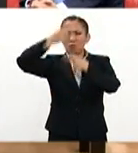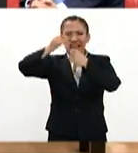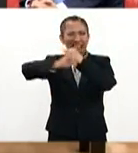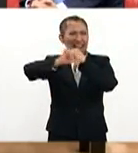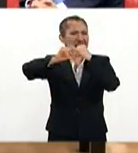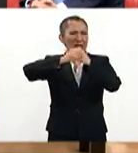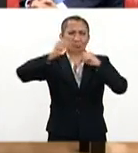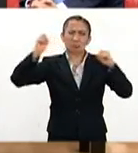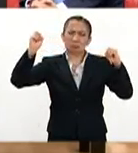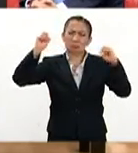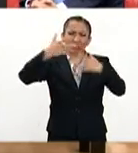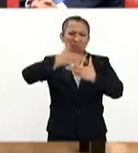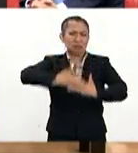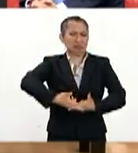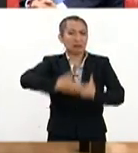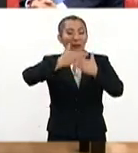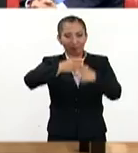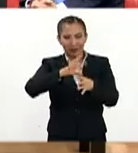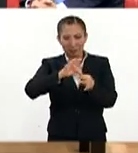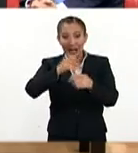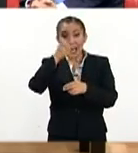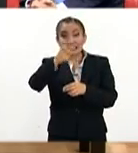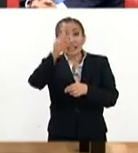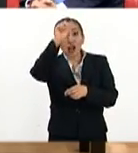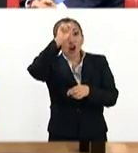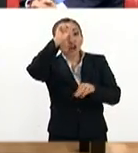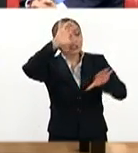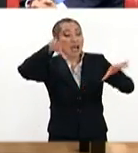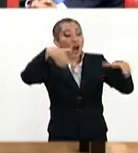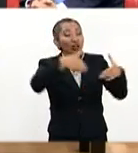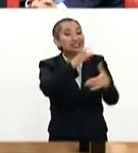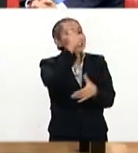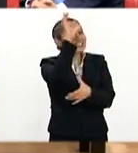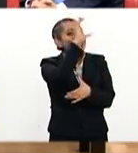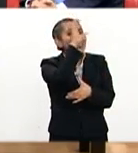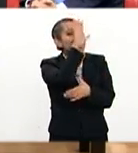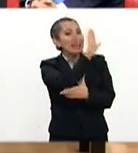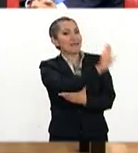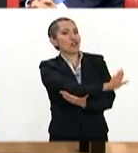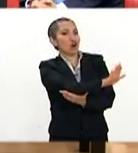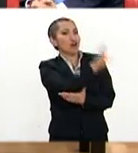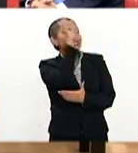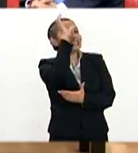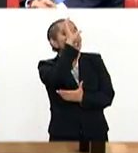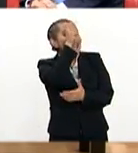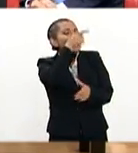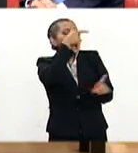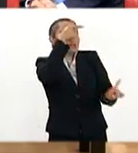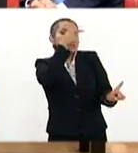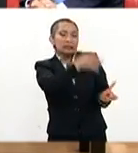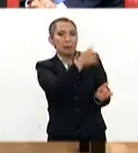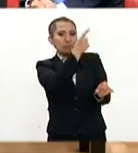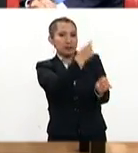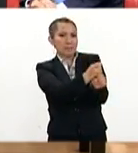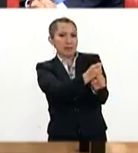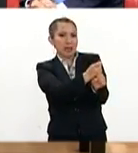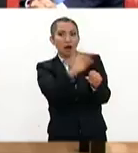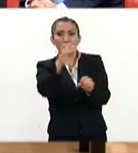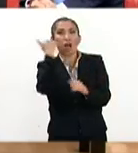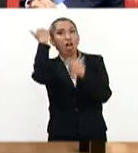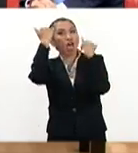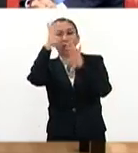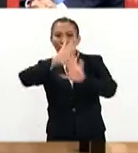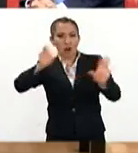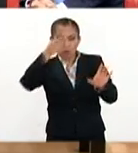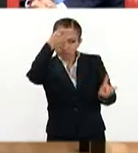redes sociales. Como tú nos explicas, este es un consejo científico, es decir, la ciencia por sobre la charlatanería y